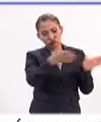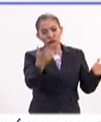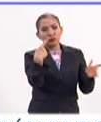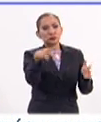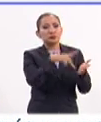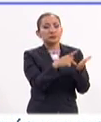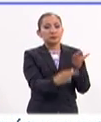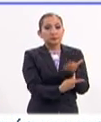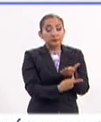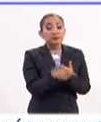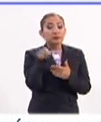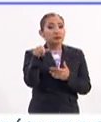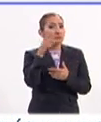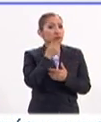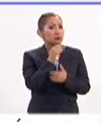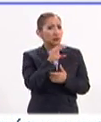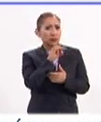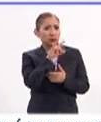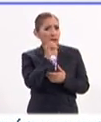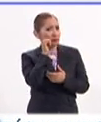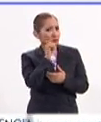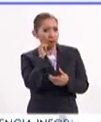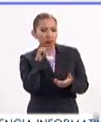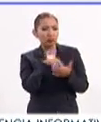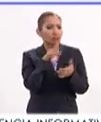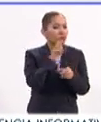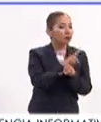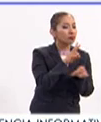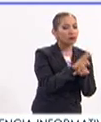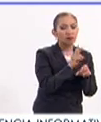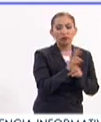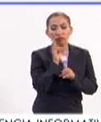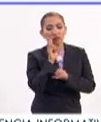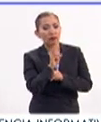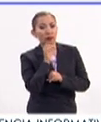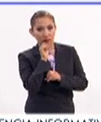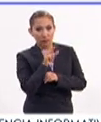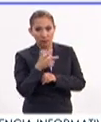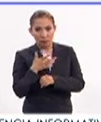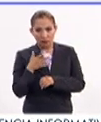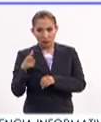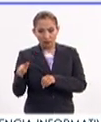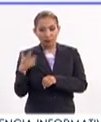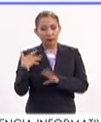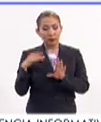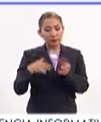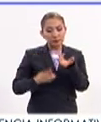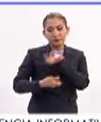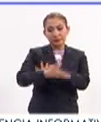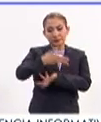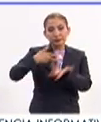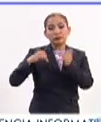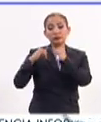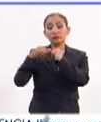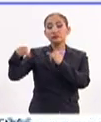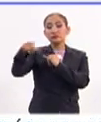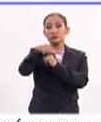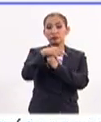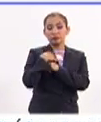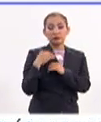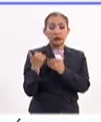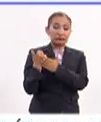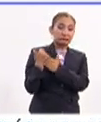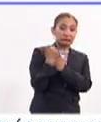proyecto, frente a lo cual él siempre estuvo presente, además de mantener el intercambio con instituciones de poder